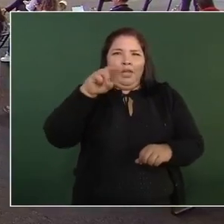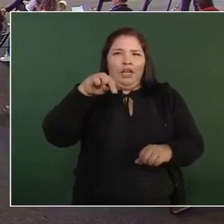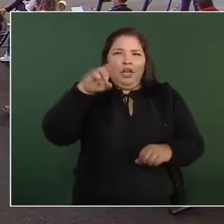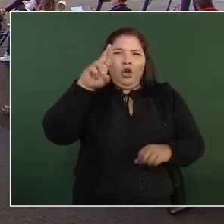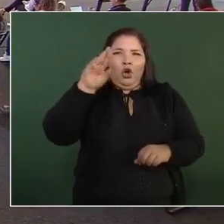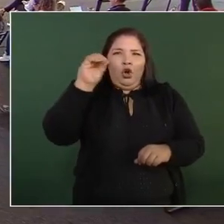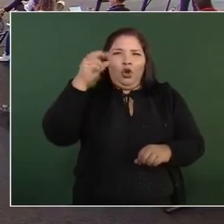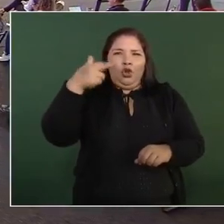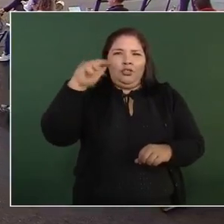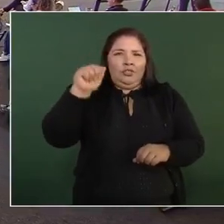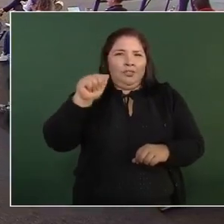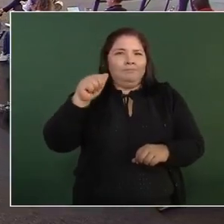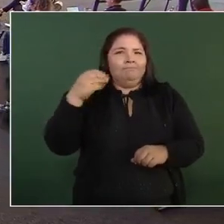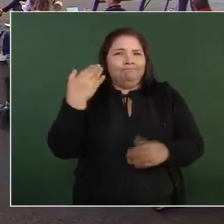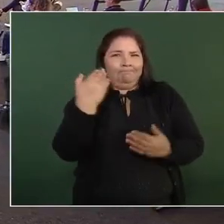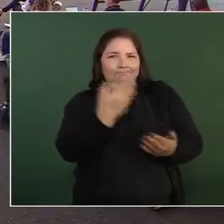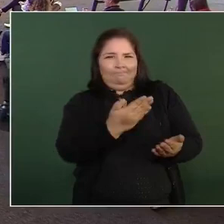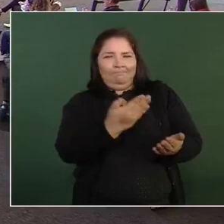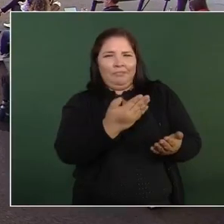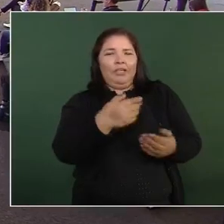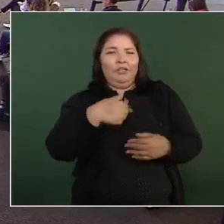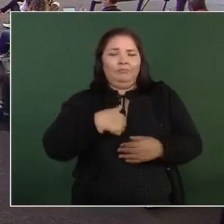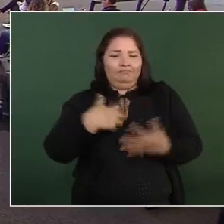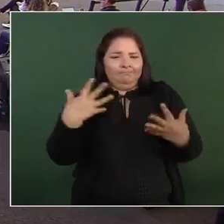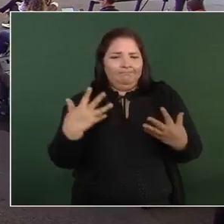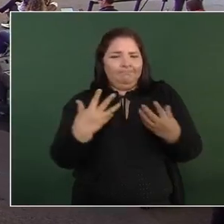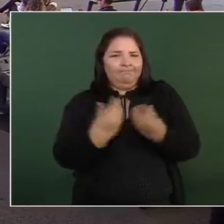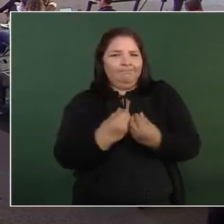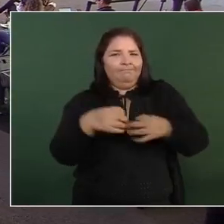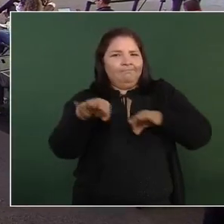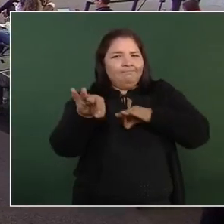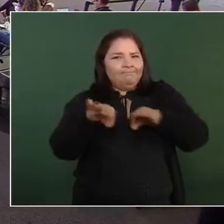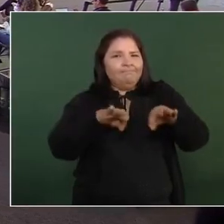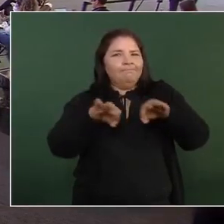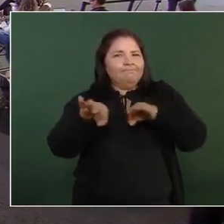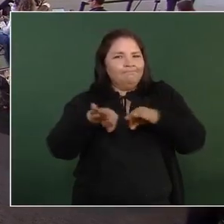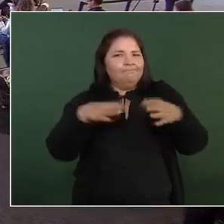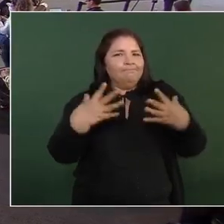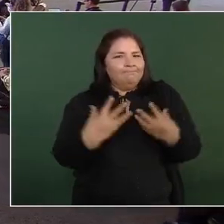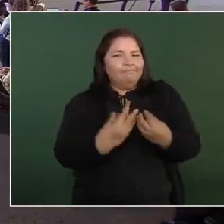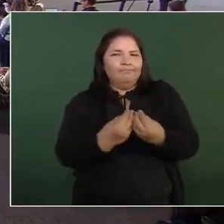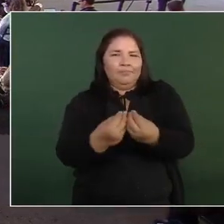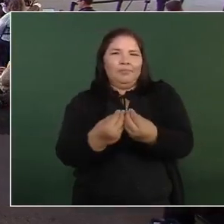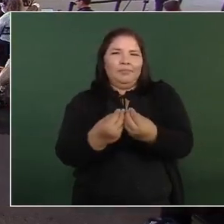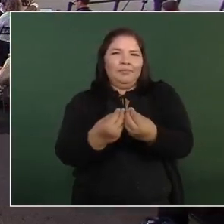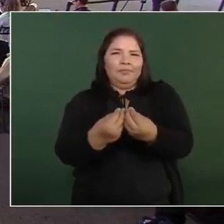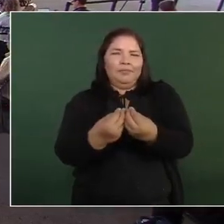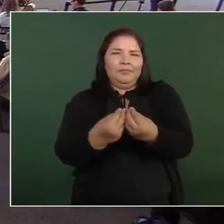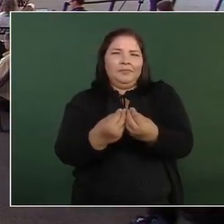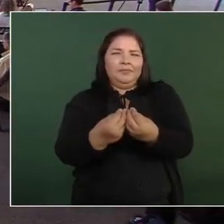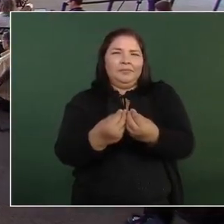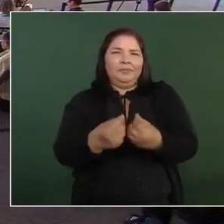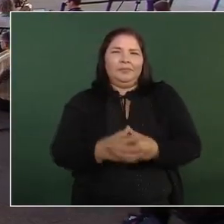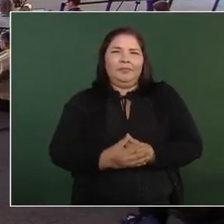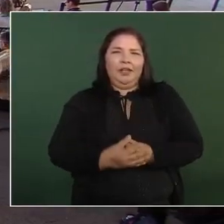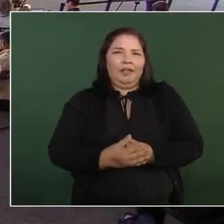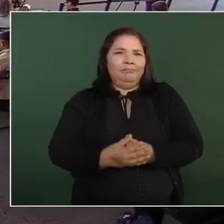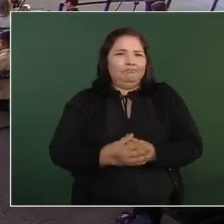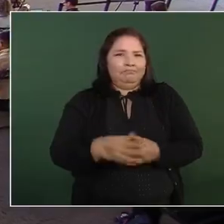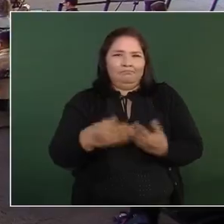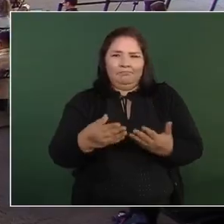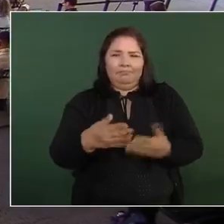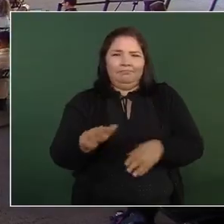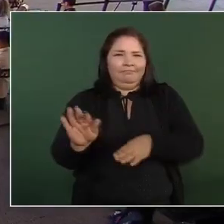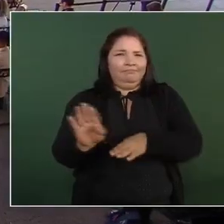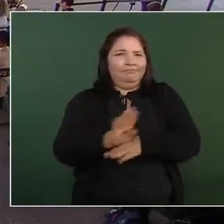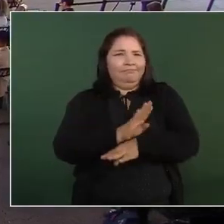y estamos trabajando de manera conjunta en beneficio del